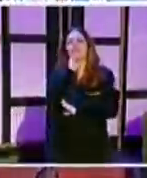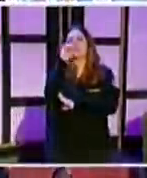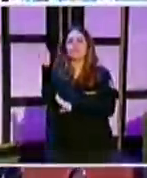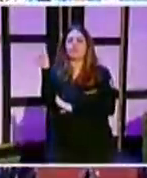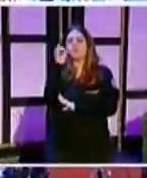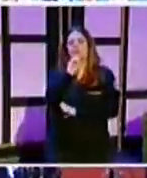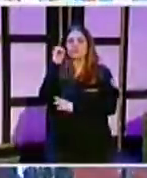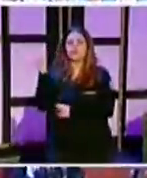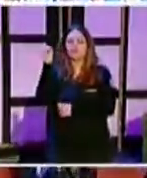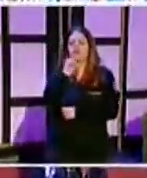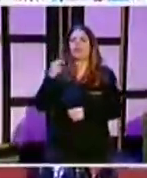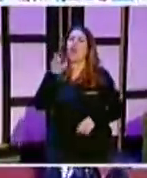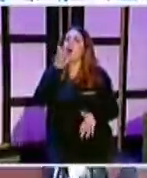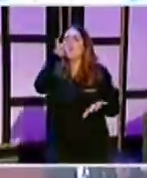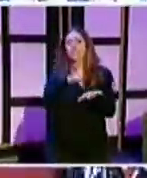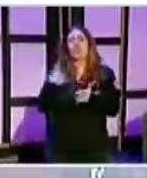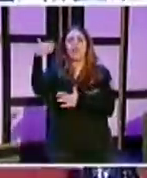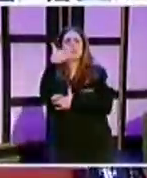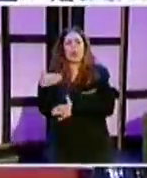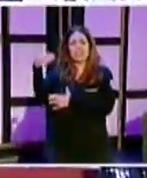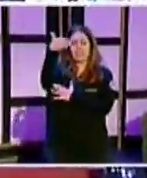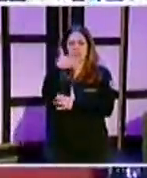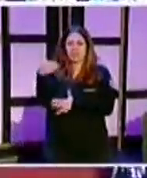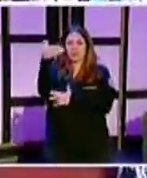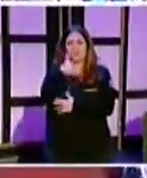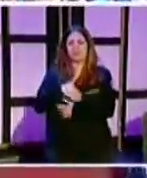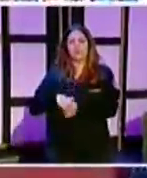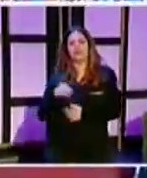Bachillerato, donde se decide su futuro.